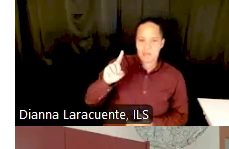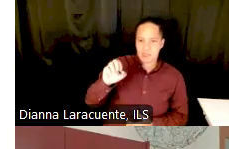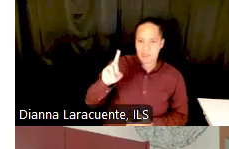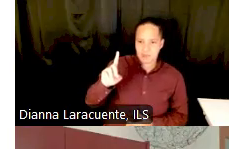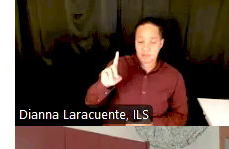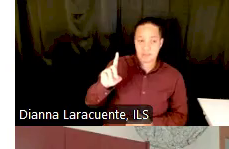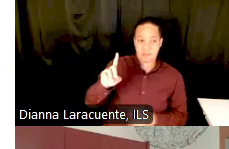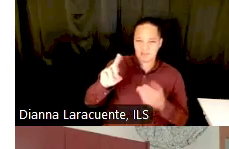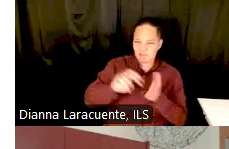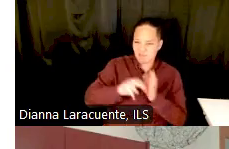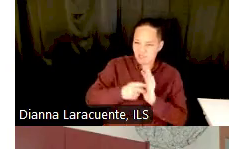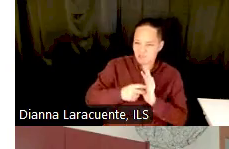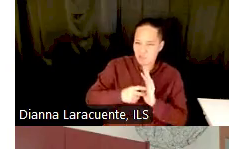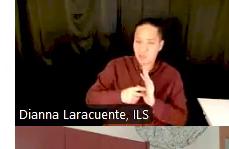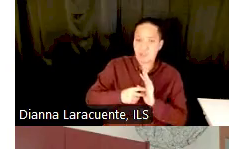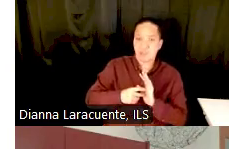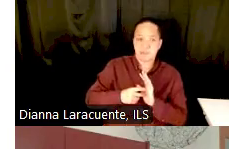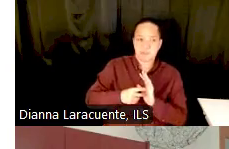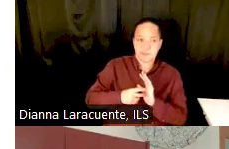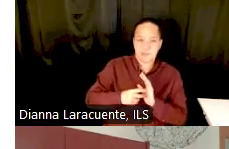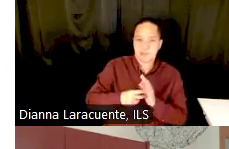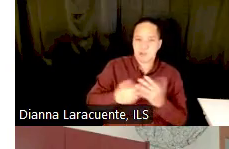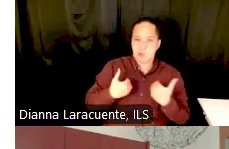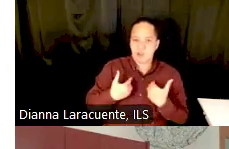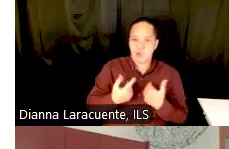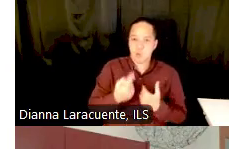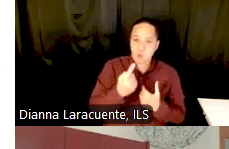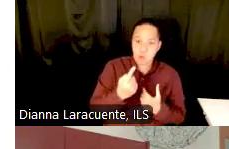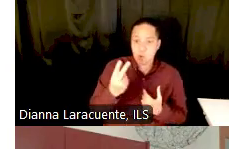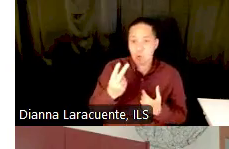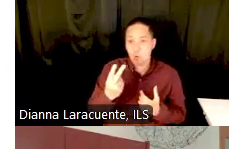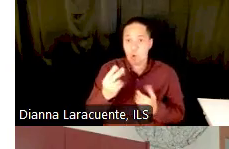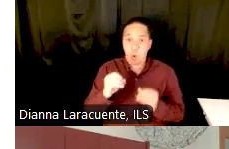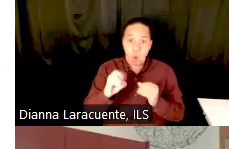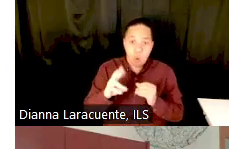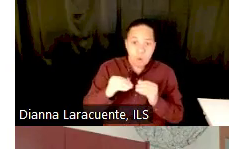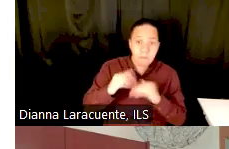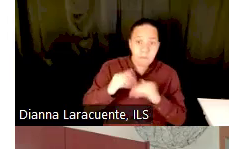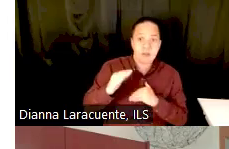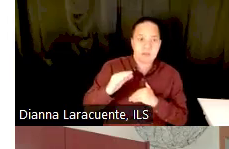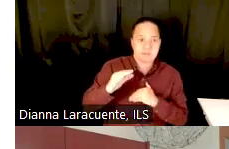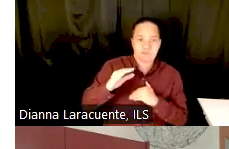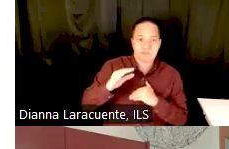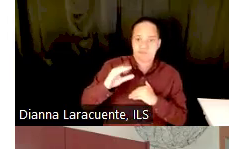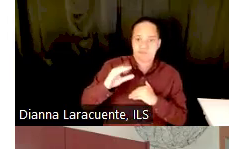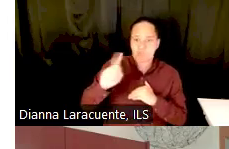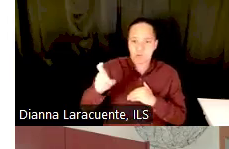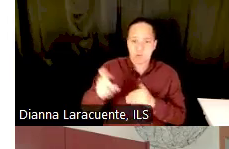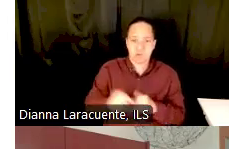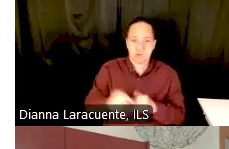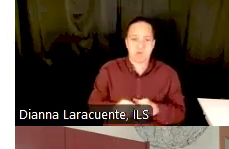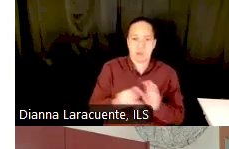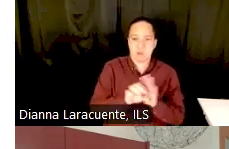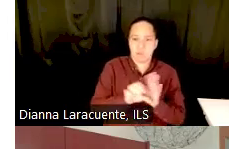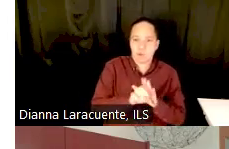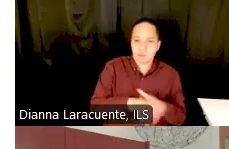de dos o más condiciones. De la misma forma que en medicina física una persona puede ser